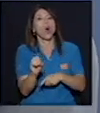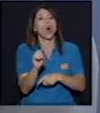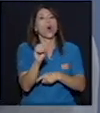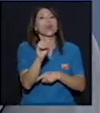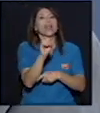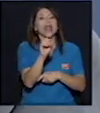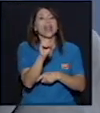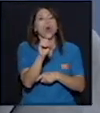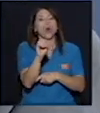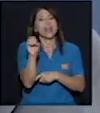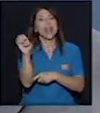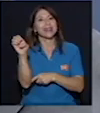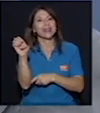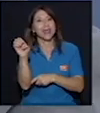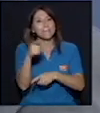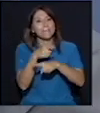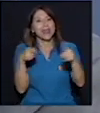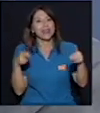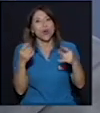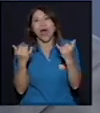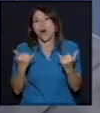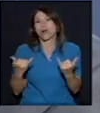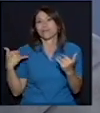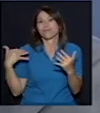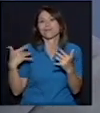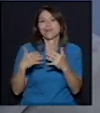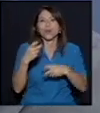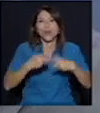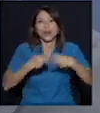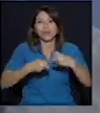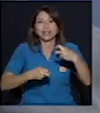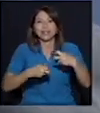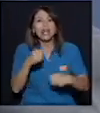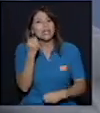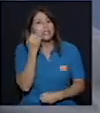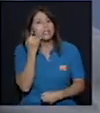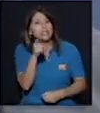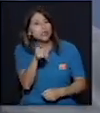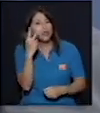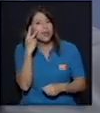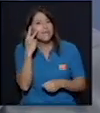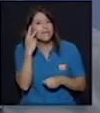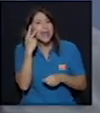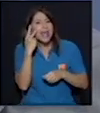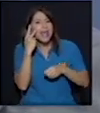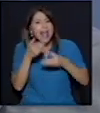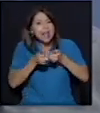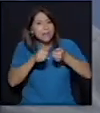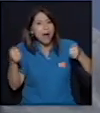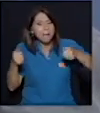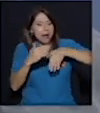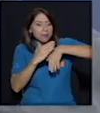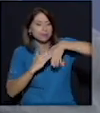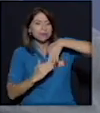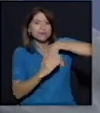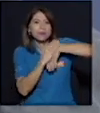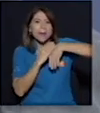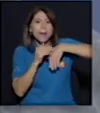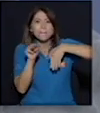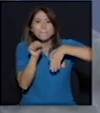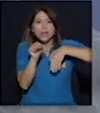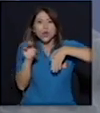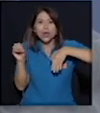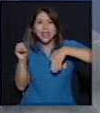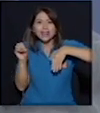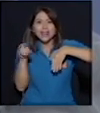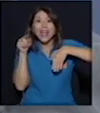hasta hoy en problemas. Si usted ve el mapa, con solo ver el mapa de este Medio Oriente, en el cual Siria culturalmente es